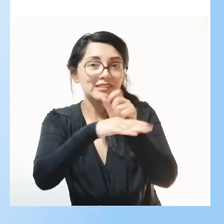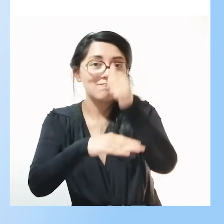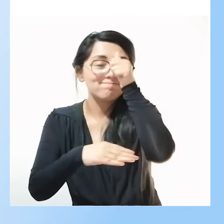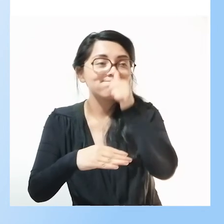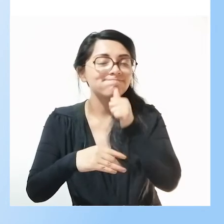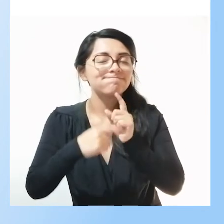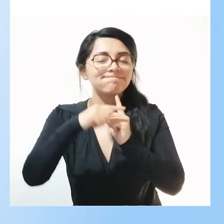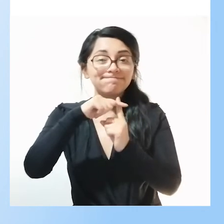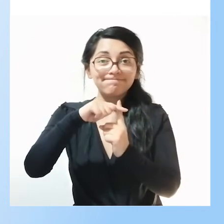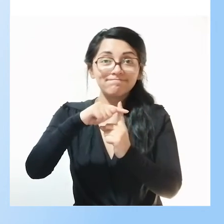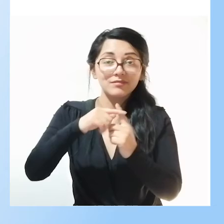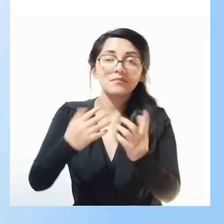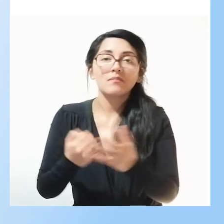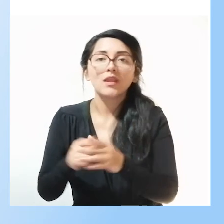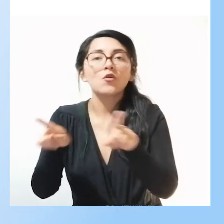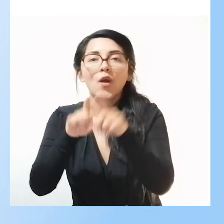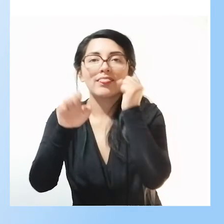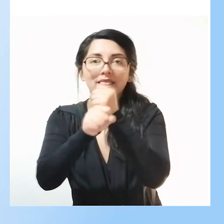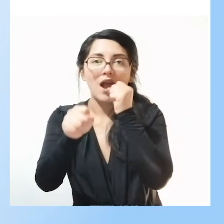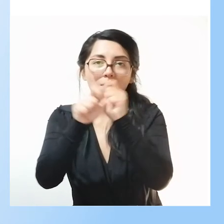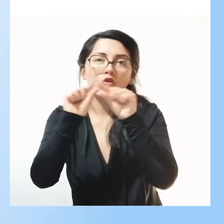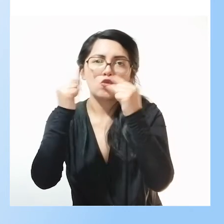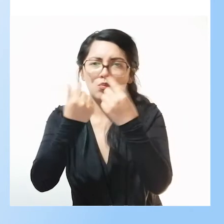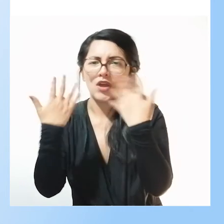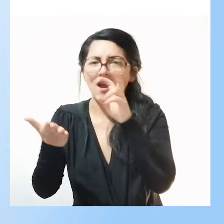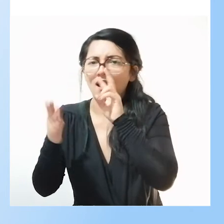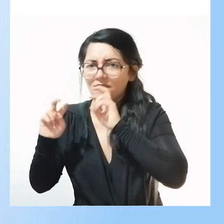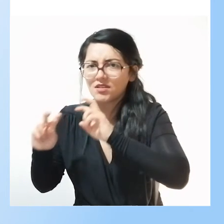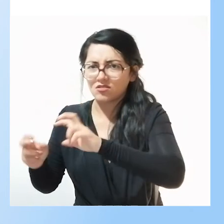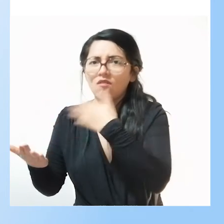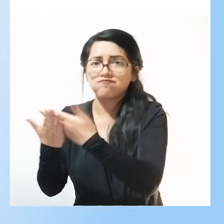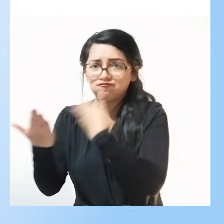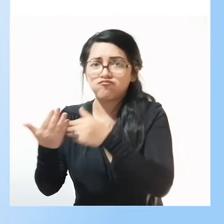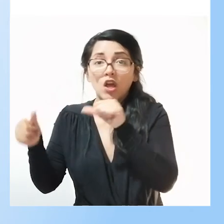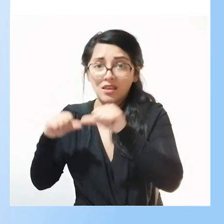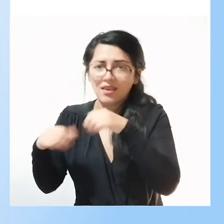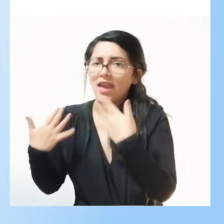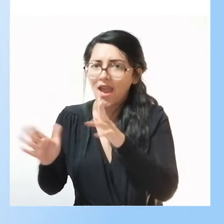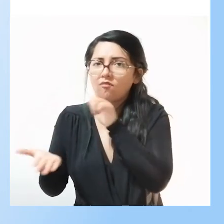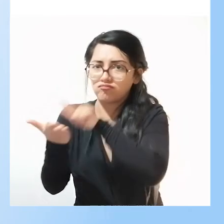es muy efectivo y lo ha demostrado la bibliografía, la evidencia científica.